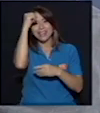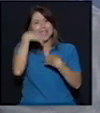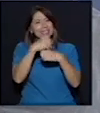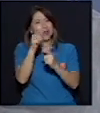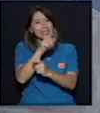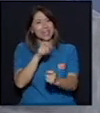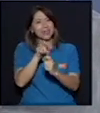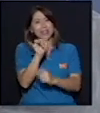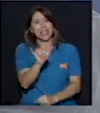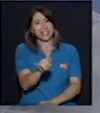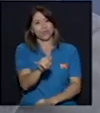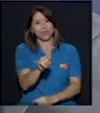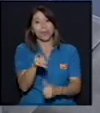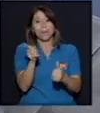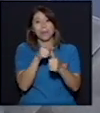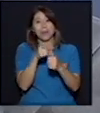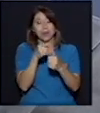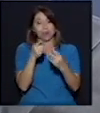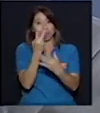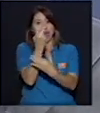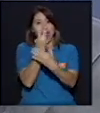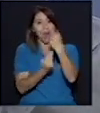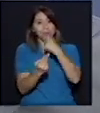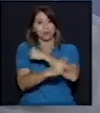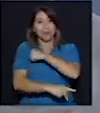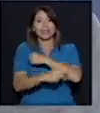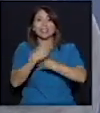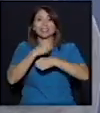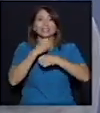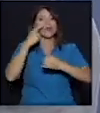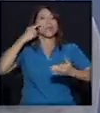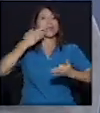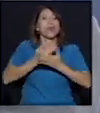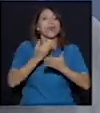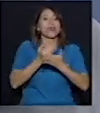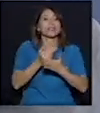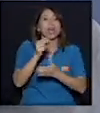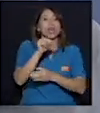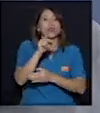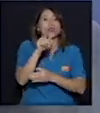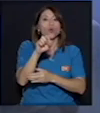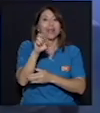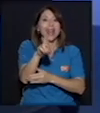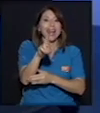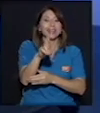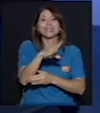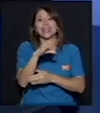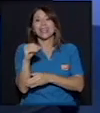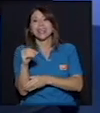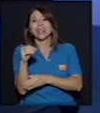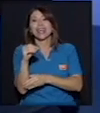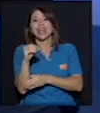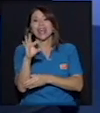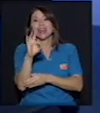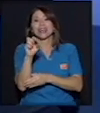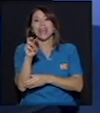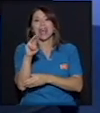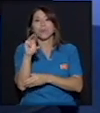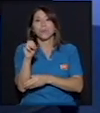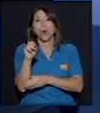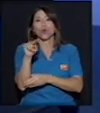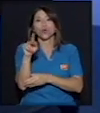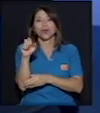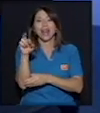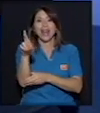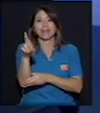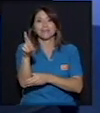Primero, ambas países hicieron pruebas nucleares y termonucleares, una termonuclear cada uno, de 6 pruebas, curiosamente el